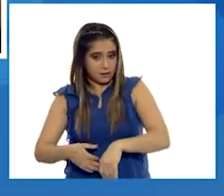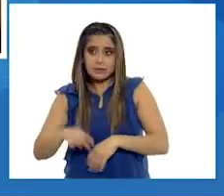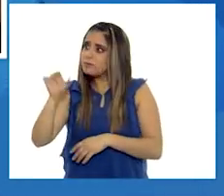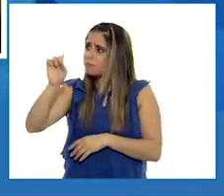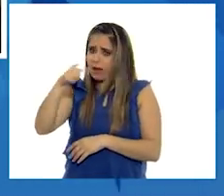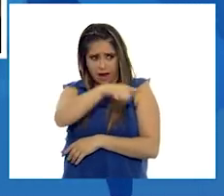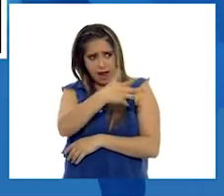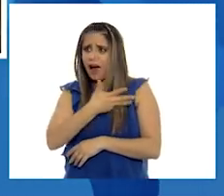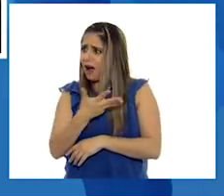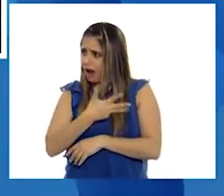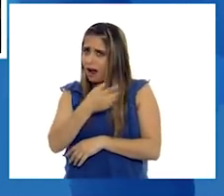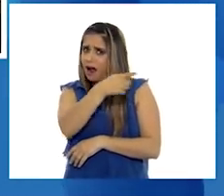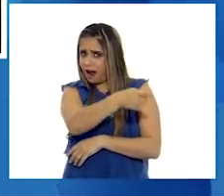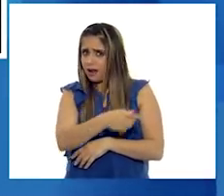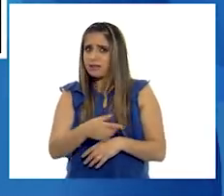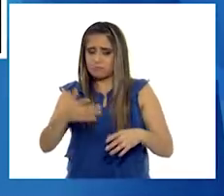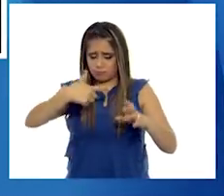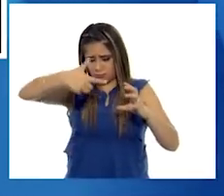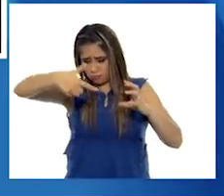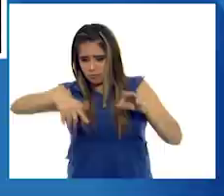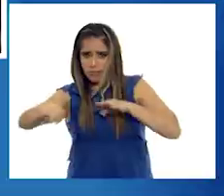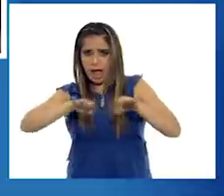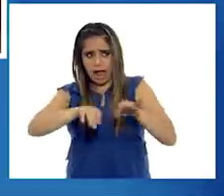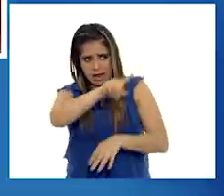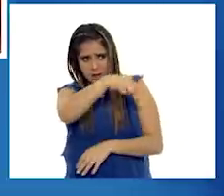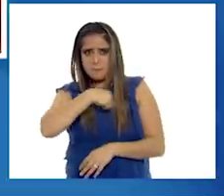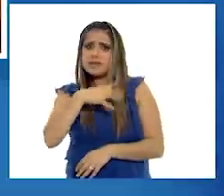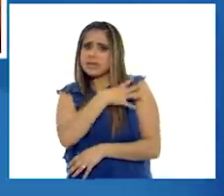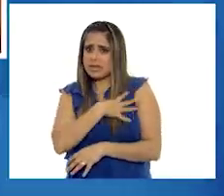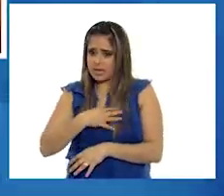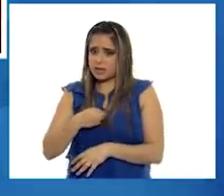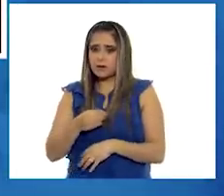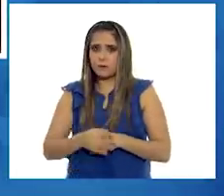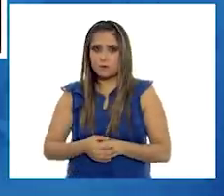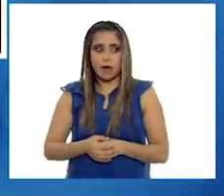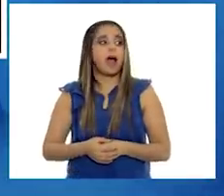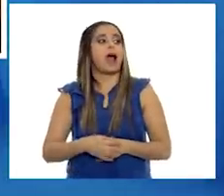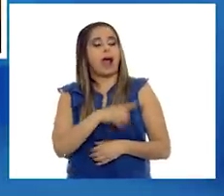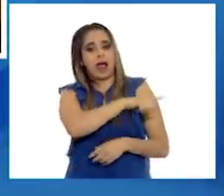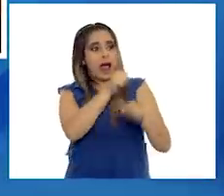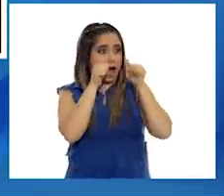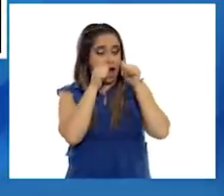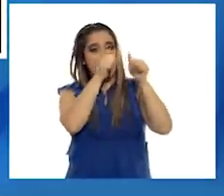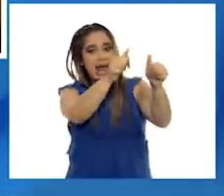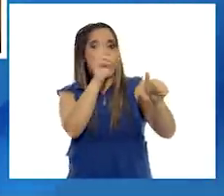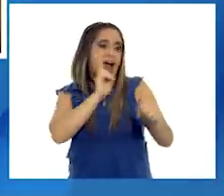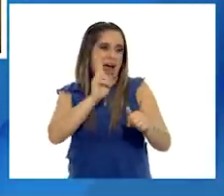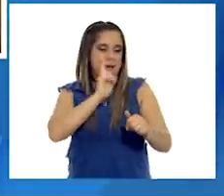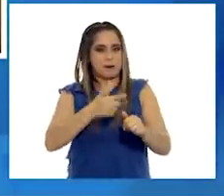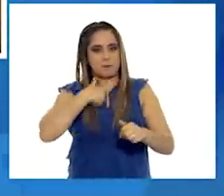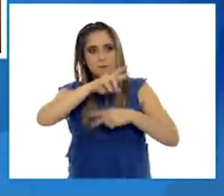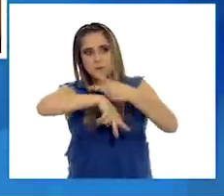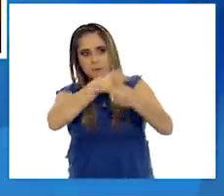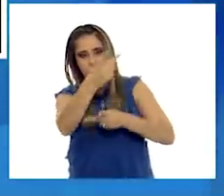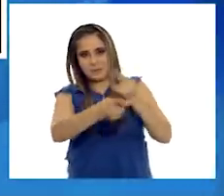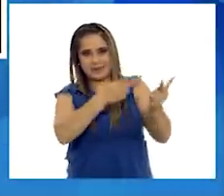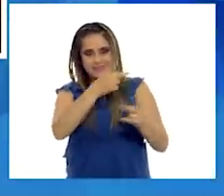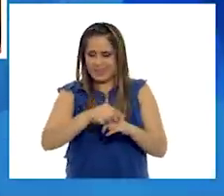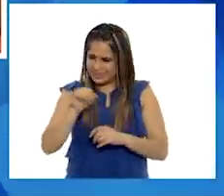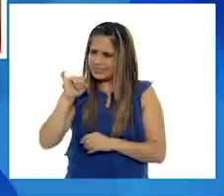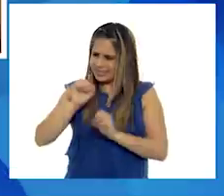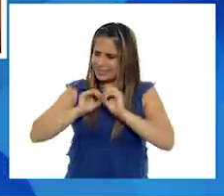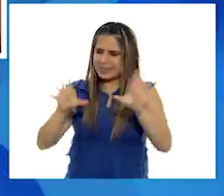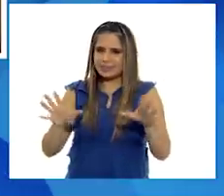está, el que estaba trabajando es él, mi hijo. Ah, pues fue a atender a unos clientes, enseguida lo voy a ver. Sí, ¿Qué es lo que vamos a hacer